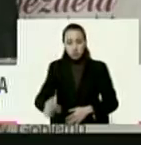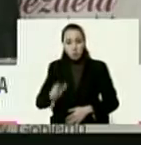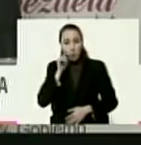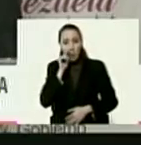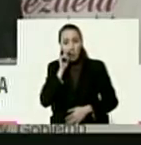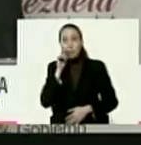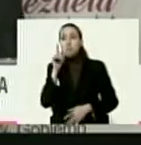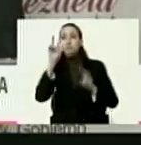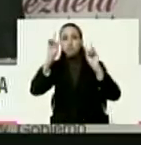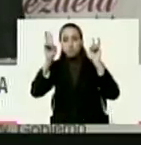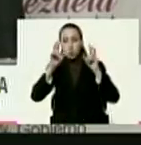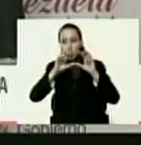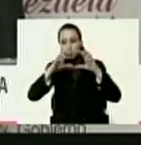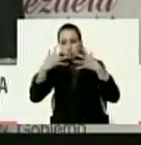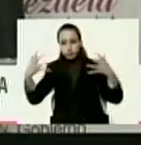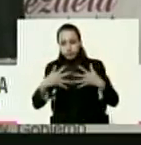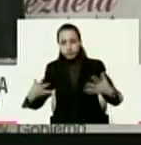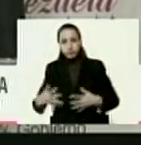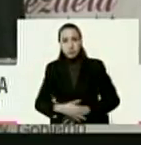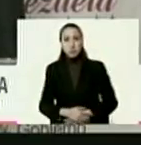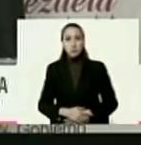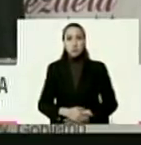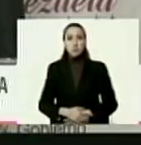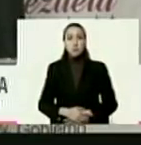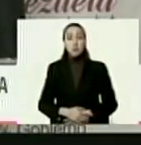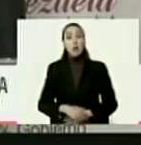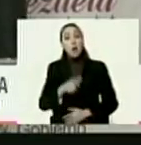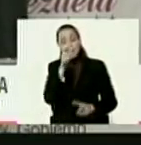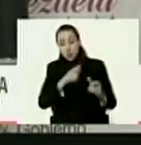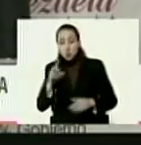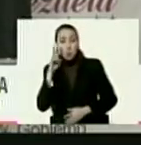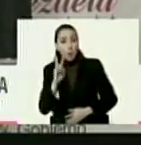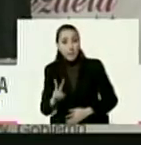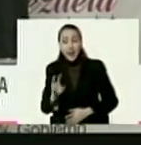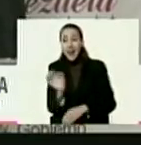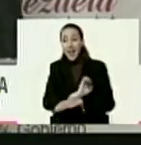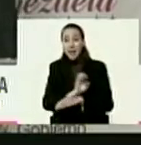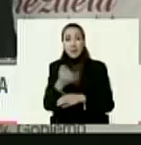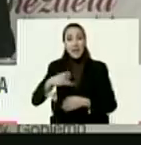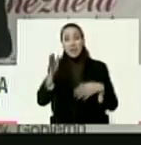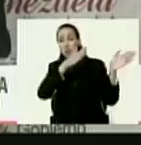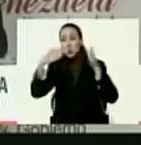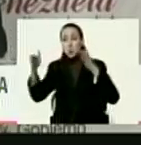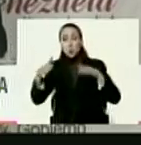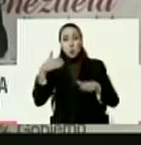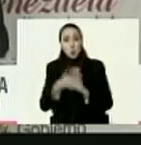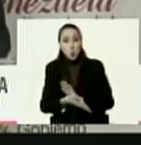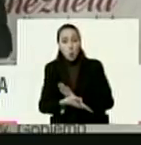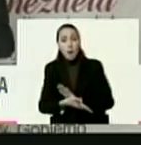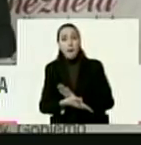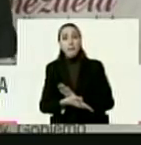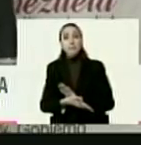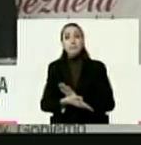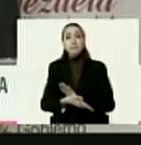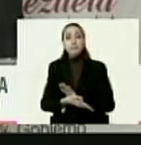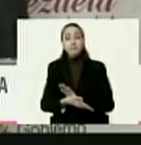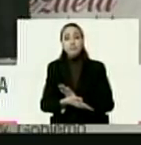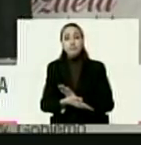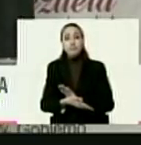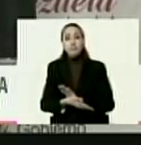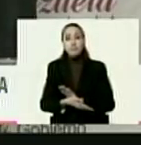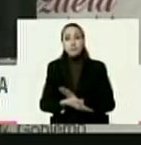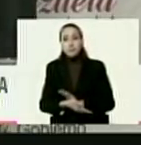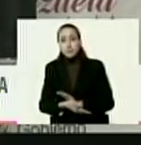Unidas. Quien no quiera ver la emergencia climática, sigue el presidente Maduro en su carta, quien no quiera ver la